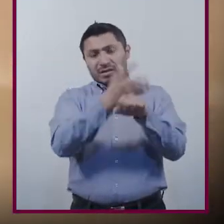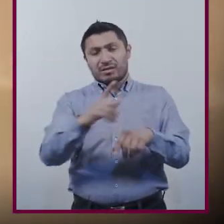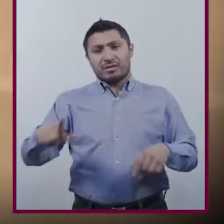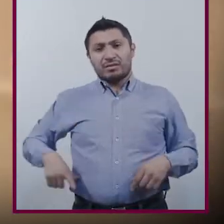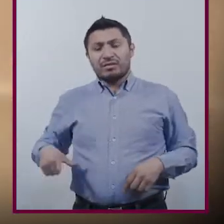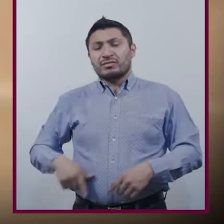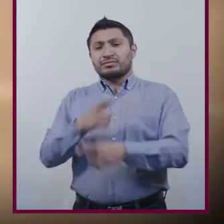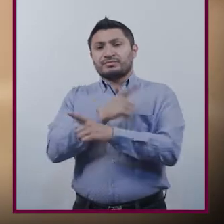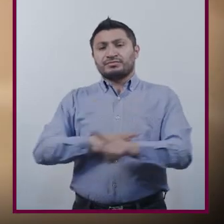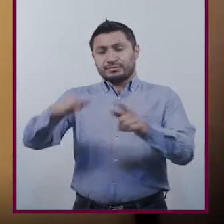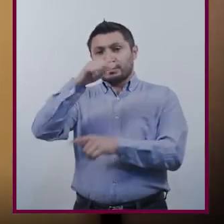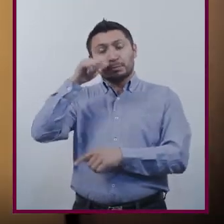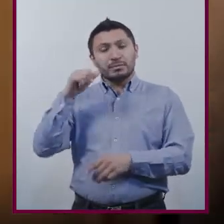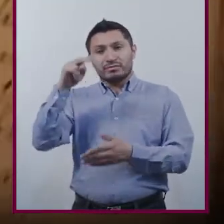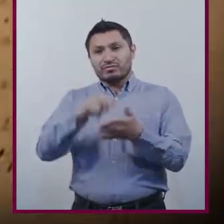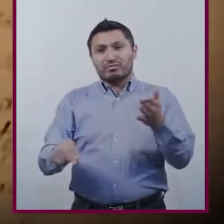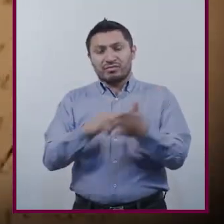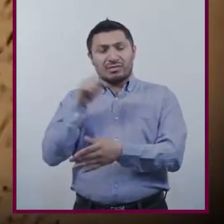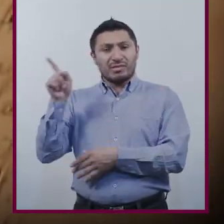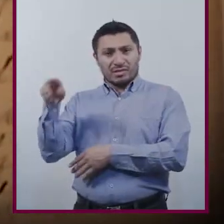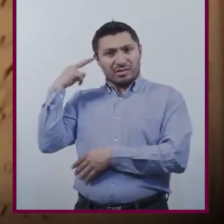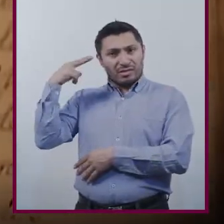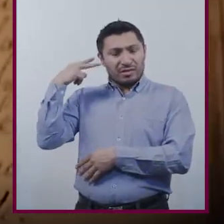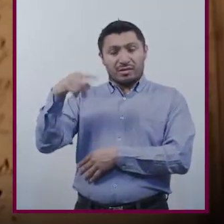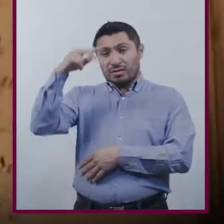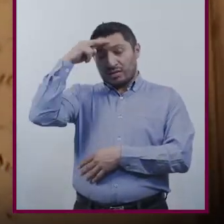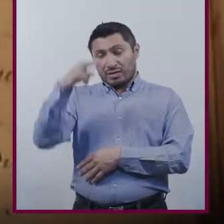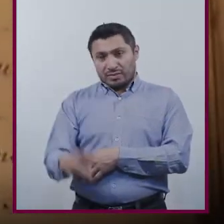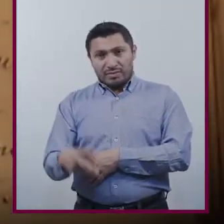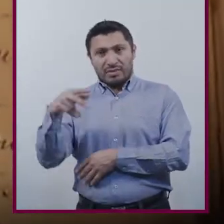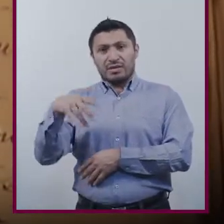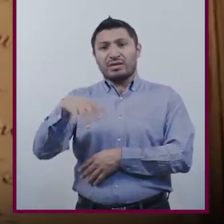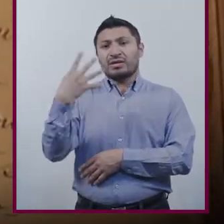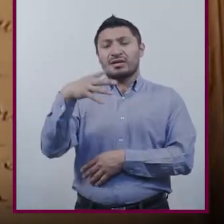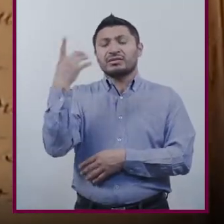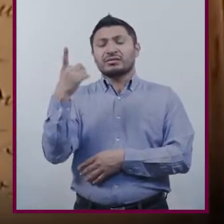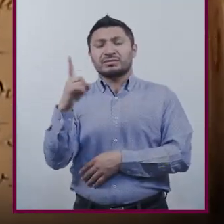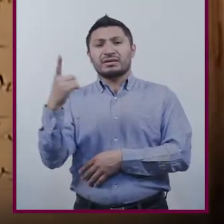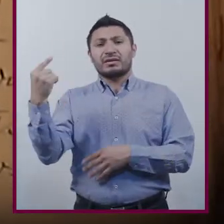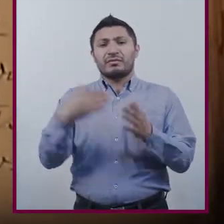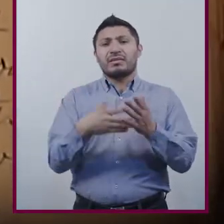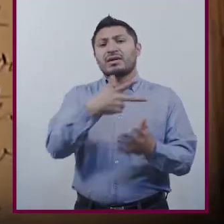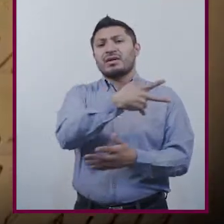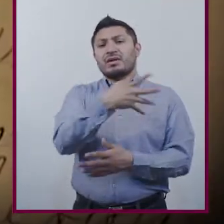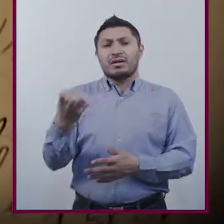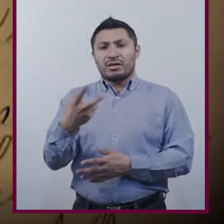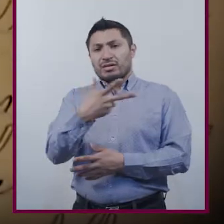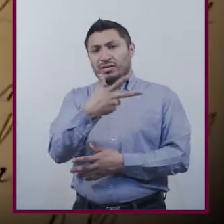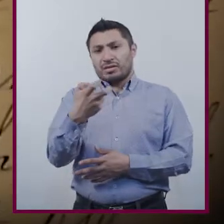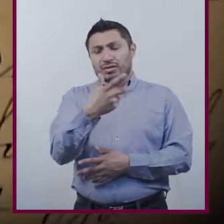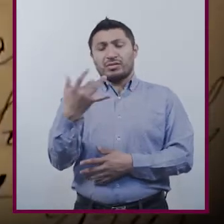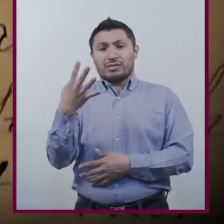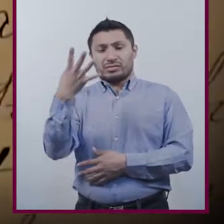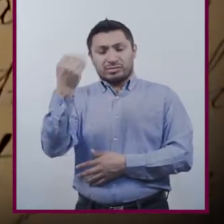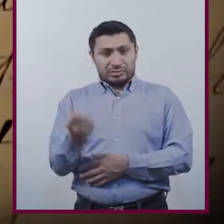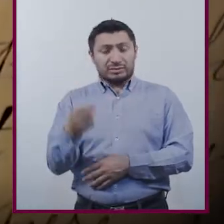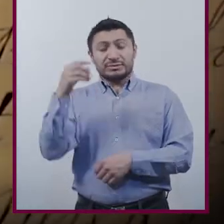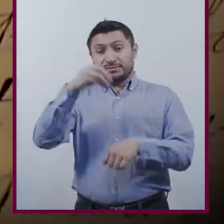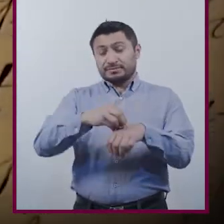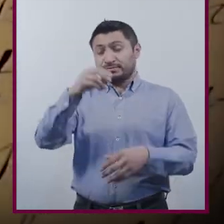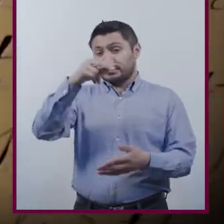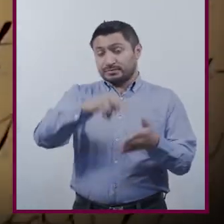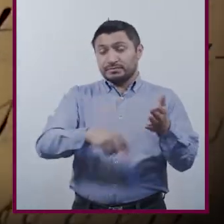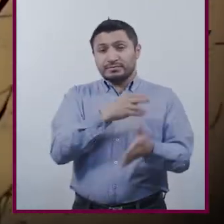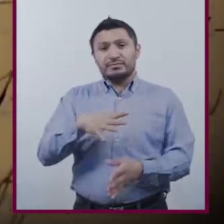liberal de Benito Juárez, firmado en el puerto de Veracruz, en México, el 14 de diciembre de 1859. El tratado habría